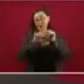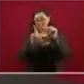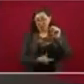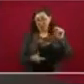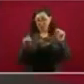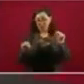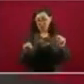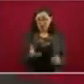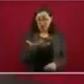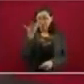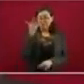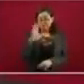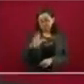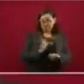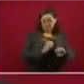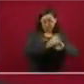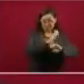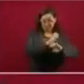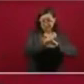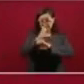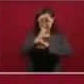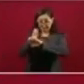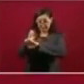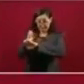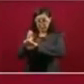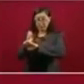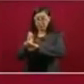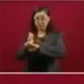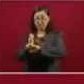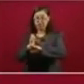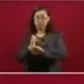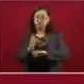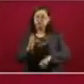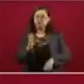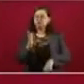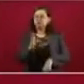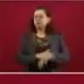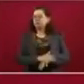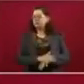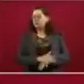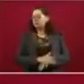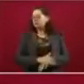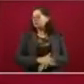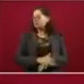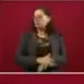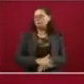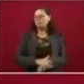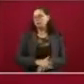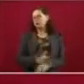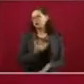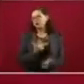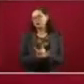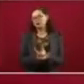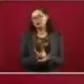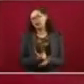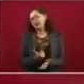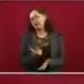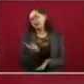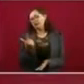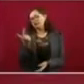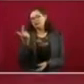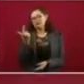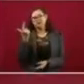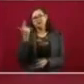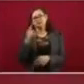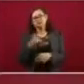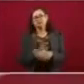país modifican el promedio reportado porque hay veces que en la mitad del territorio nacional, hasta en 16 estados, no se registran homicidios. López Obrador remarcó que